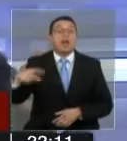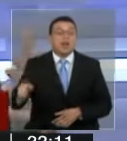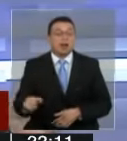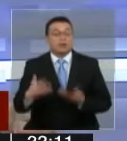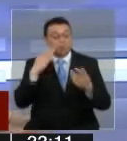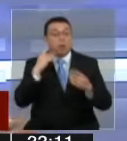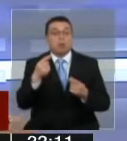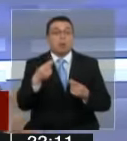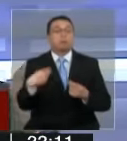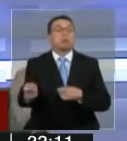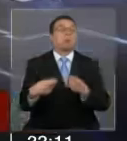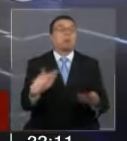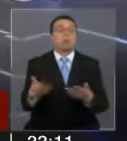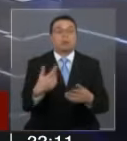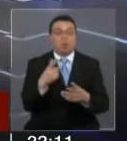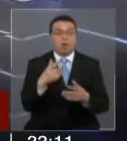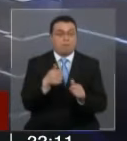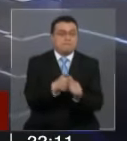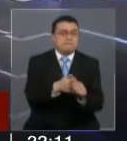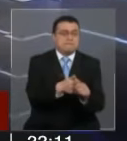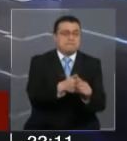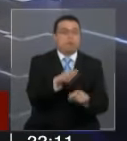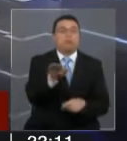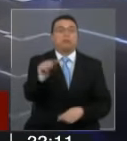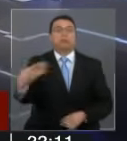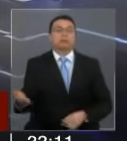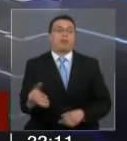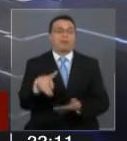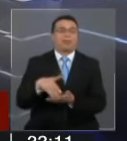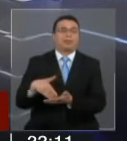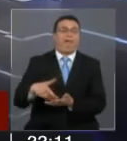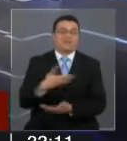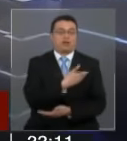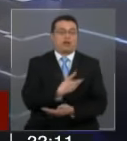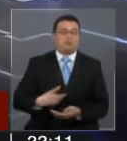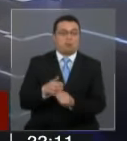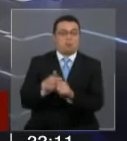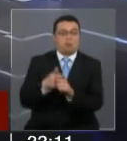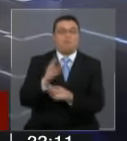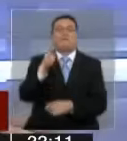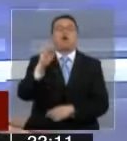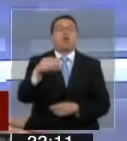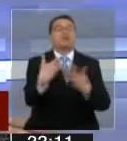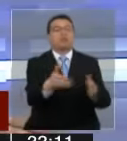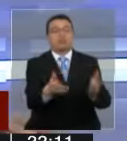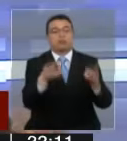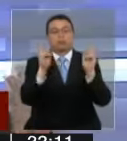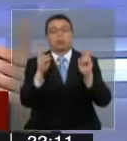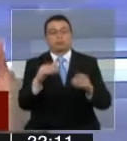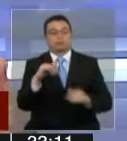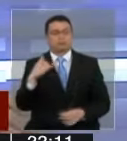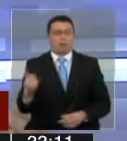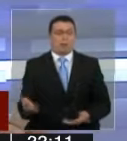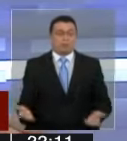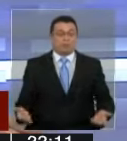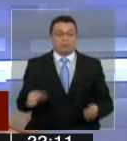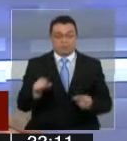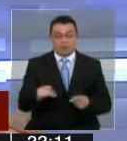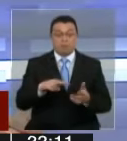a este gobierno lo aprietan un poco y rápidamente termina transformando la cuestión en bonos. Creo que hay una cuestión bien